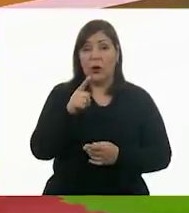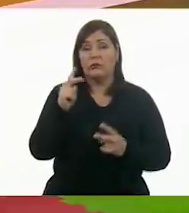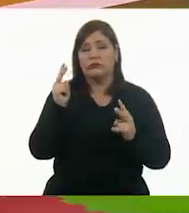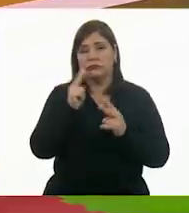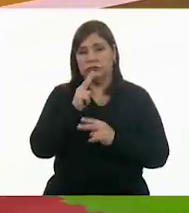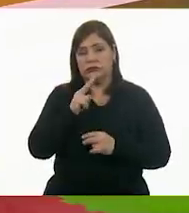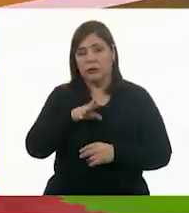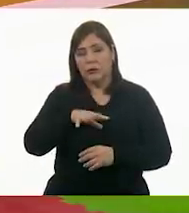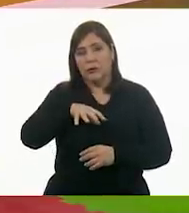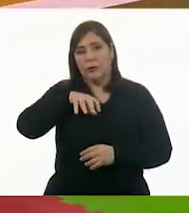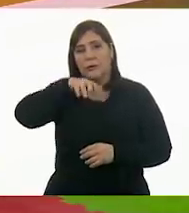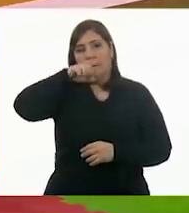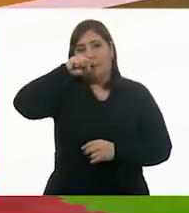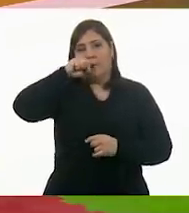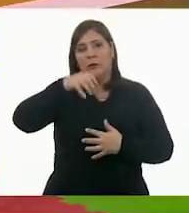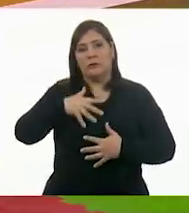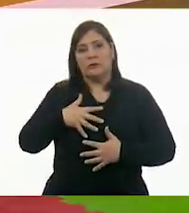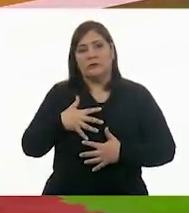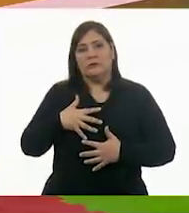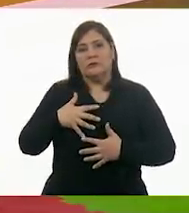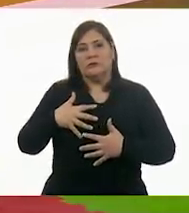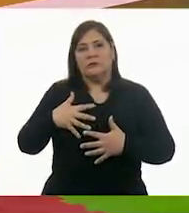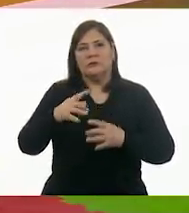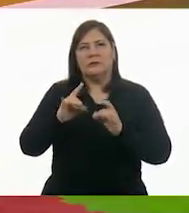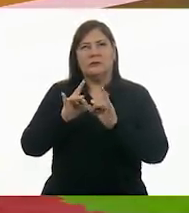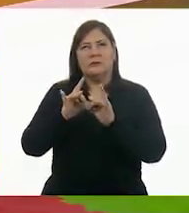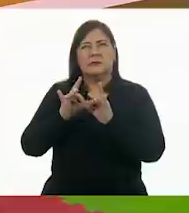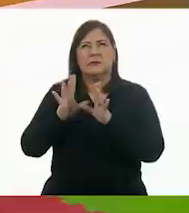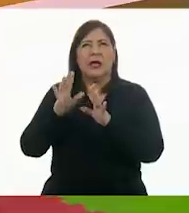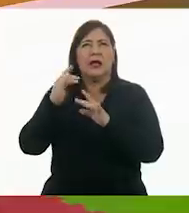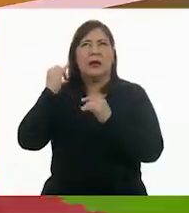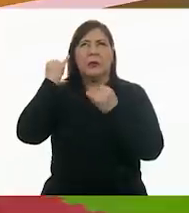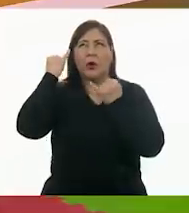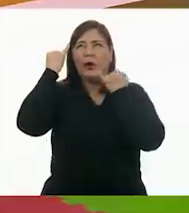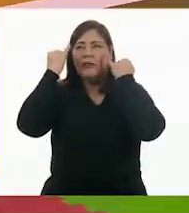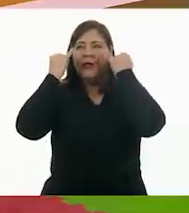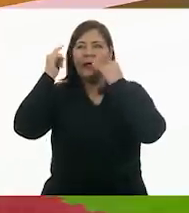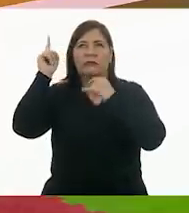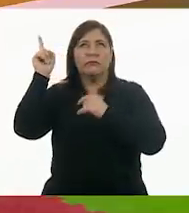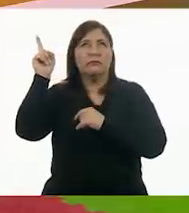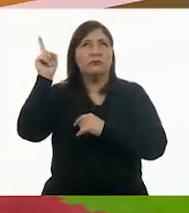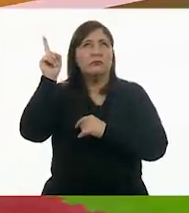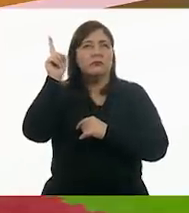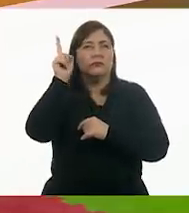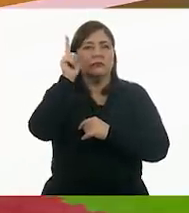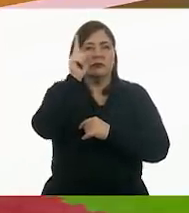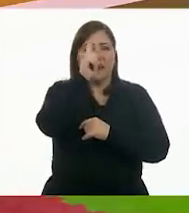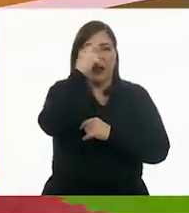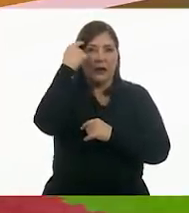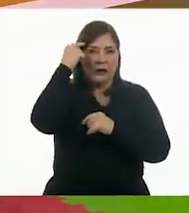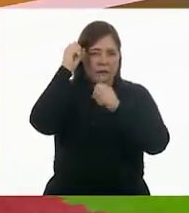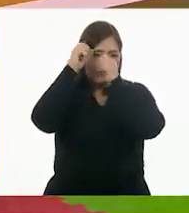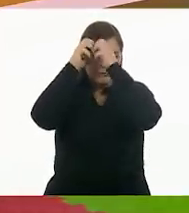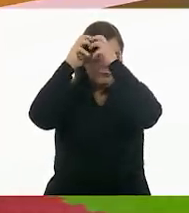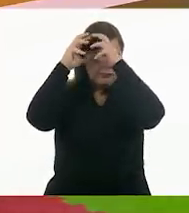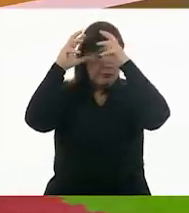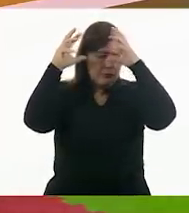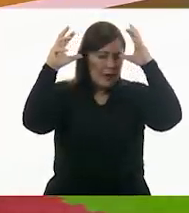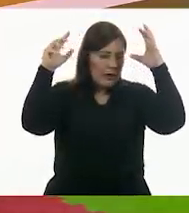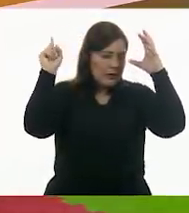respirando y pasa una nubecita con ideas o con cosas que te